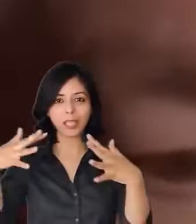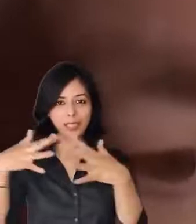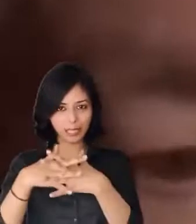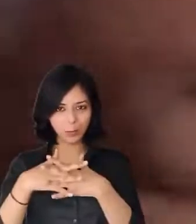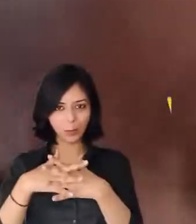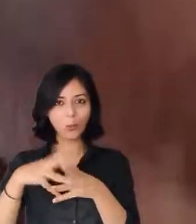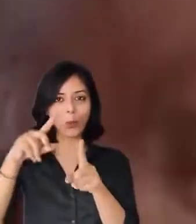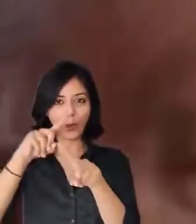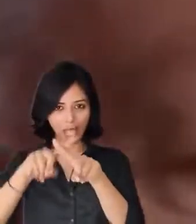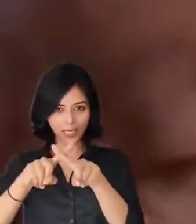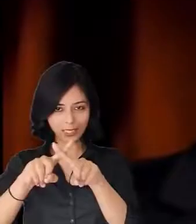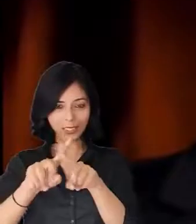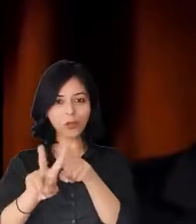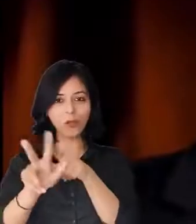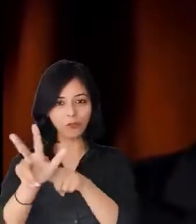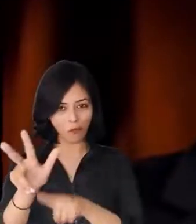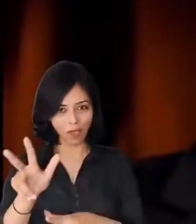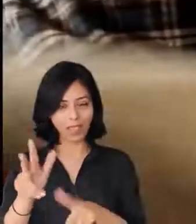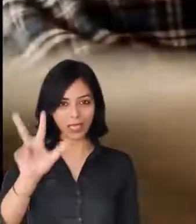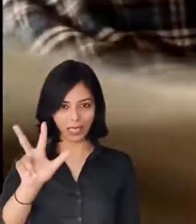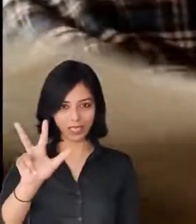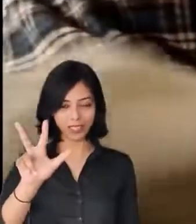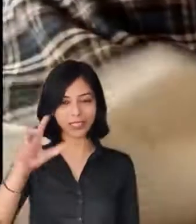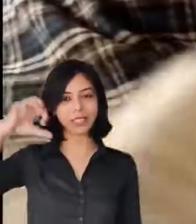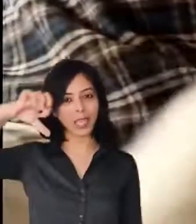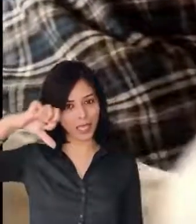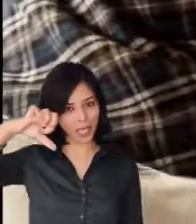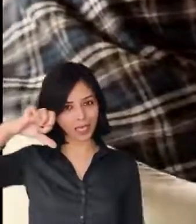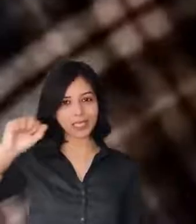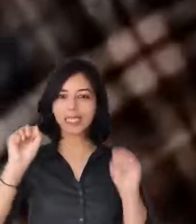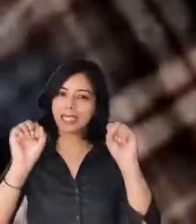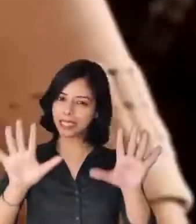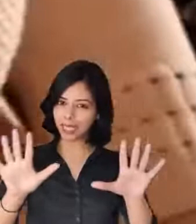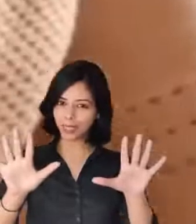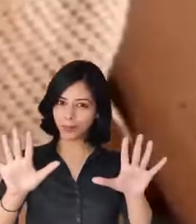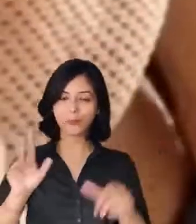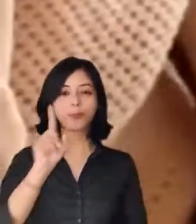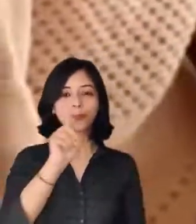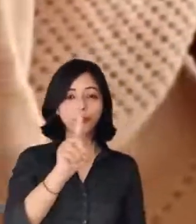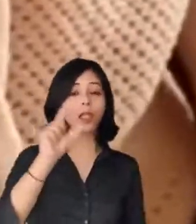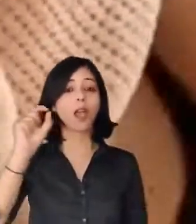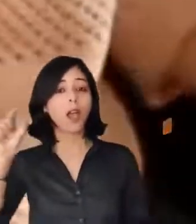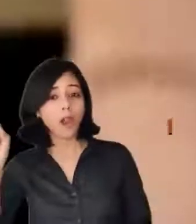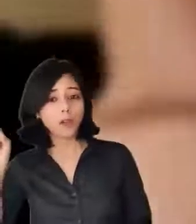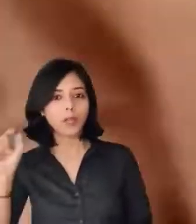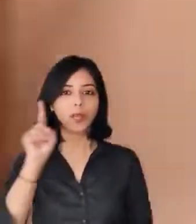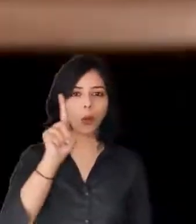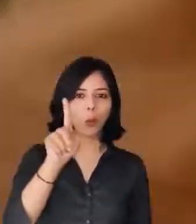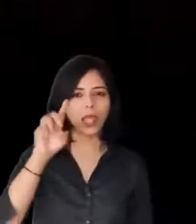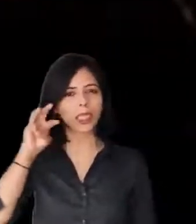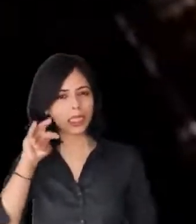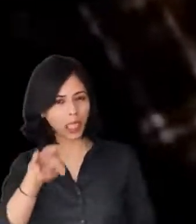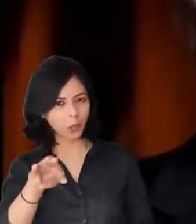esa jovencita y él podían ser novios, porque ella era muy tranquila y él era violento y agresivo. Era